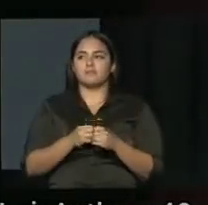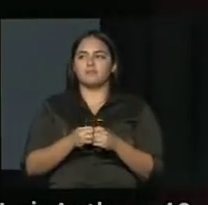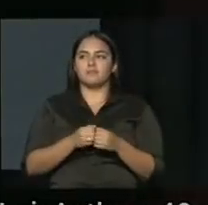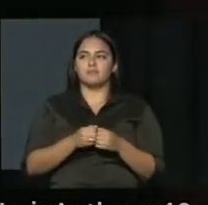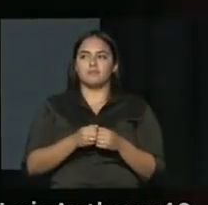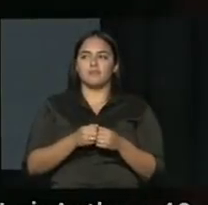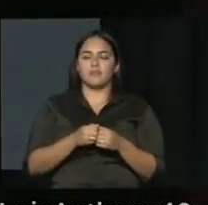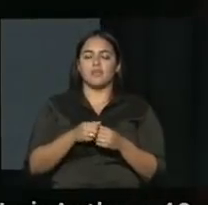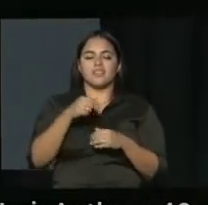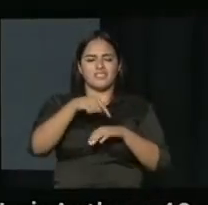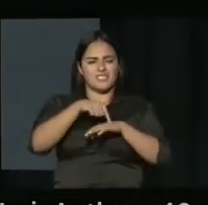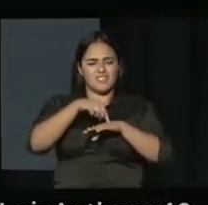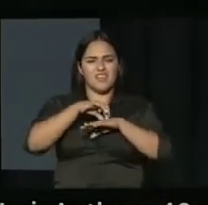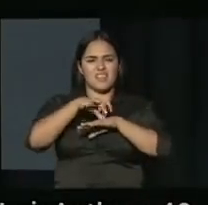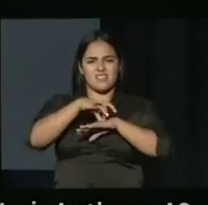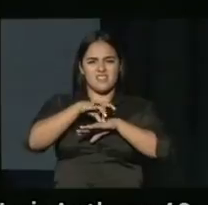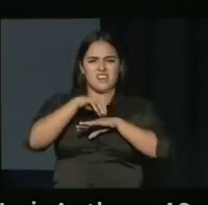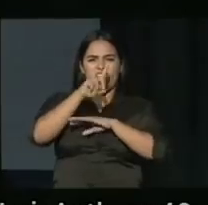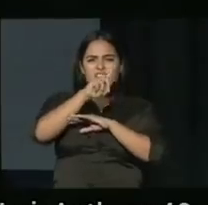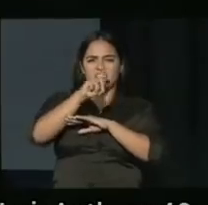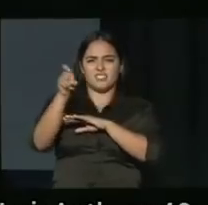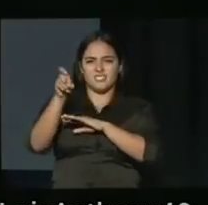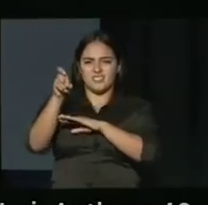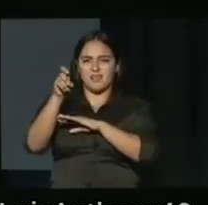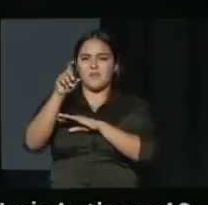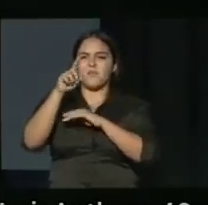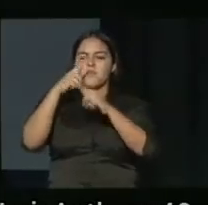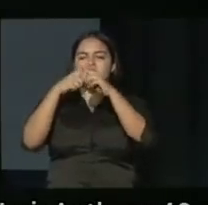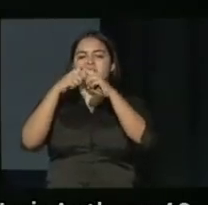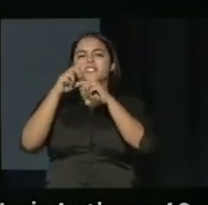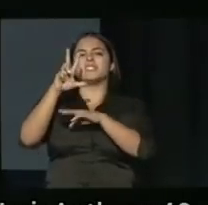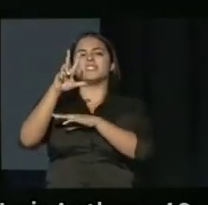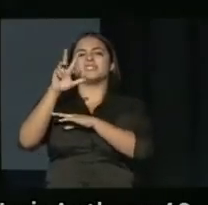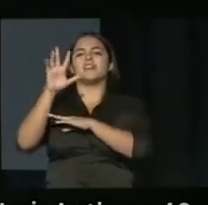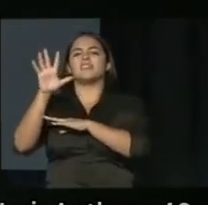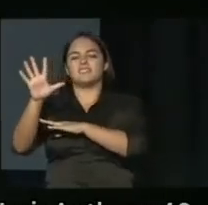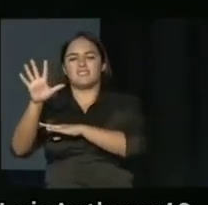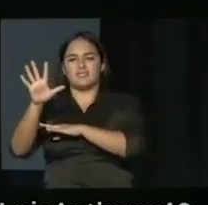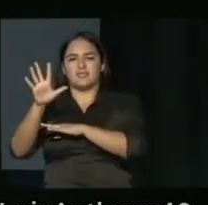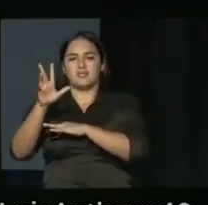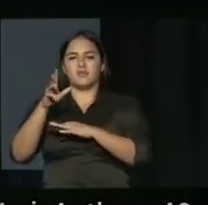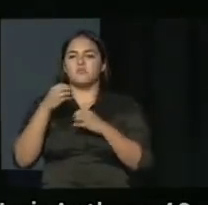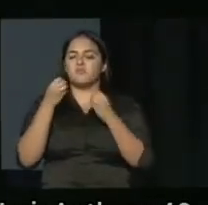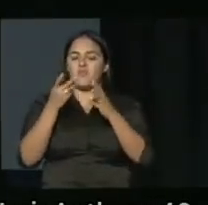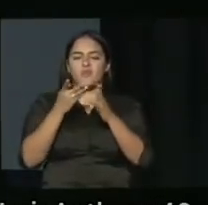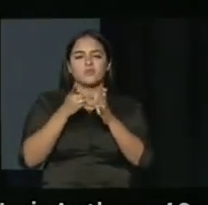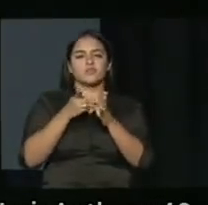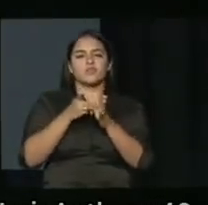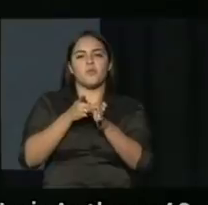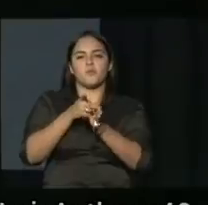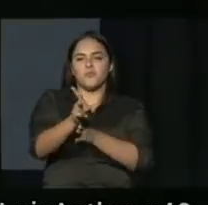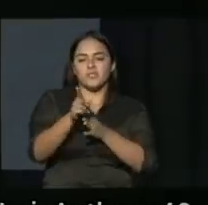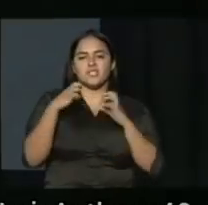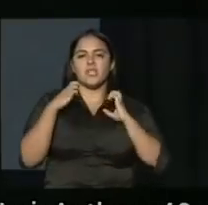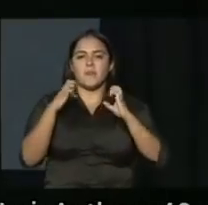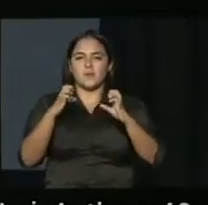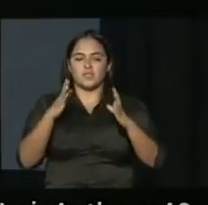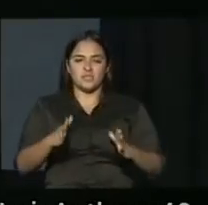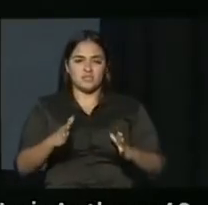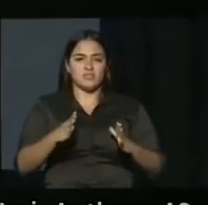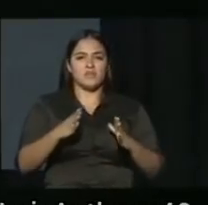esta tierra de 100 por 35 provienen cientos de profesionales, deportistas y